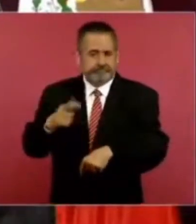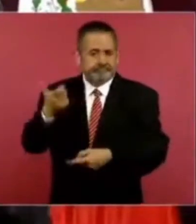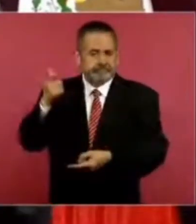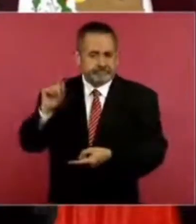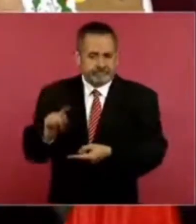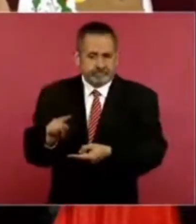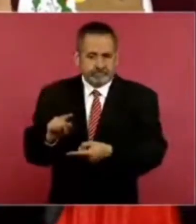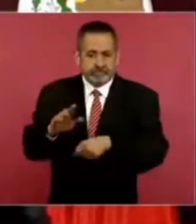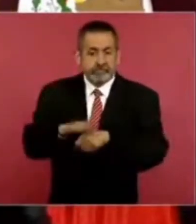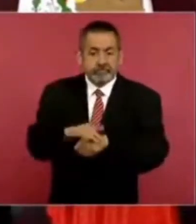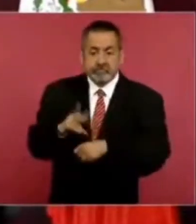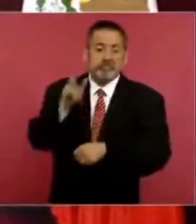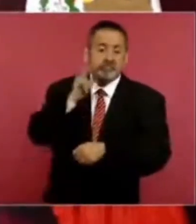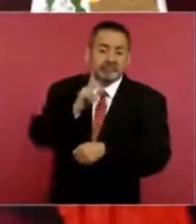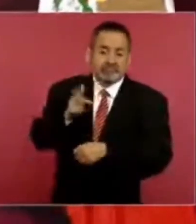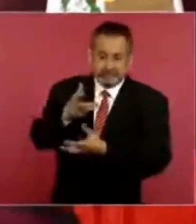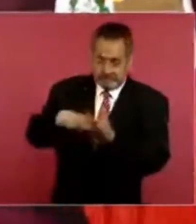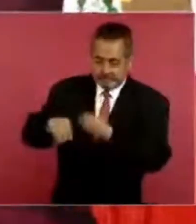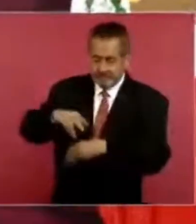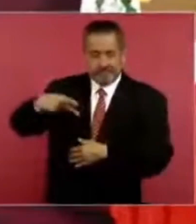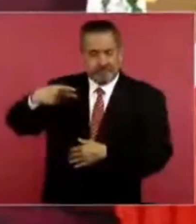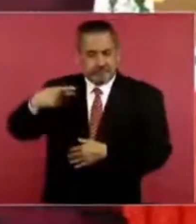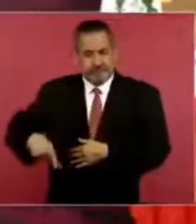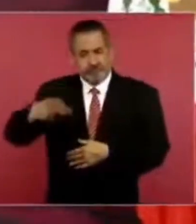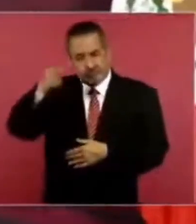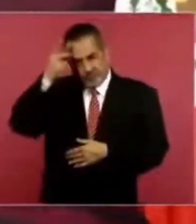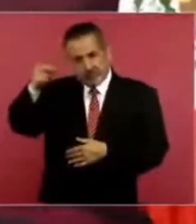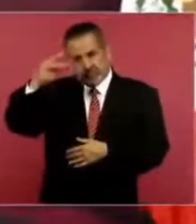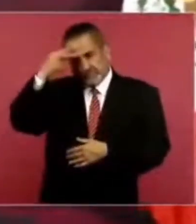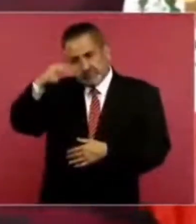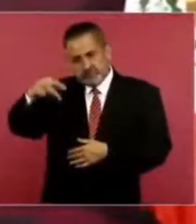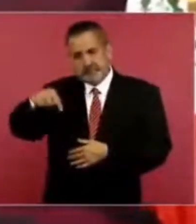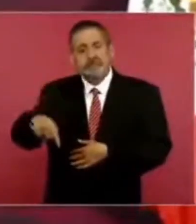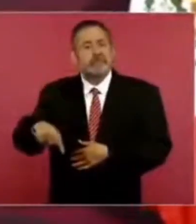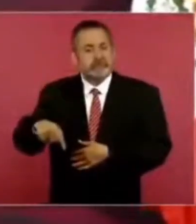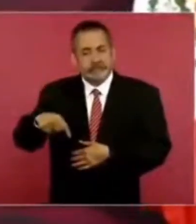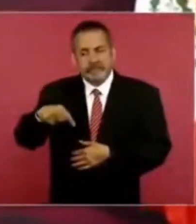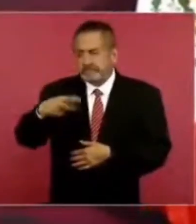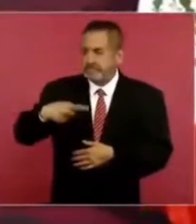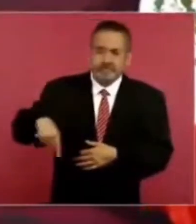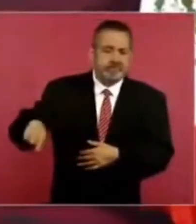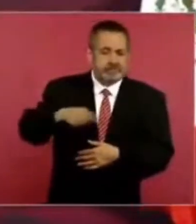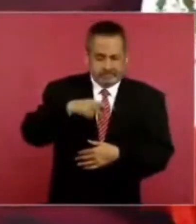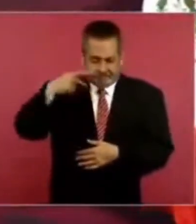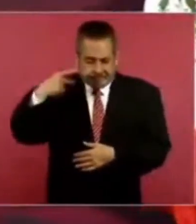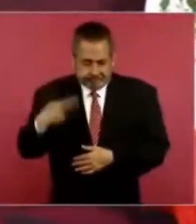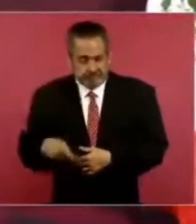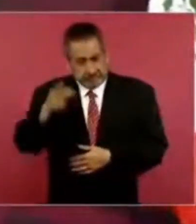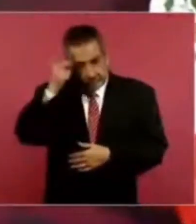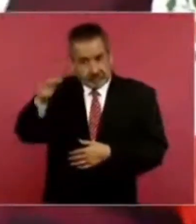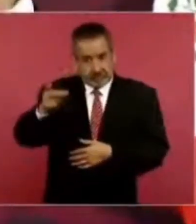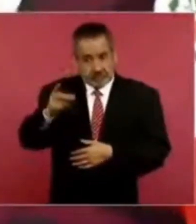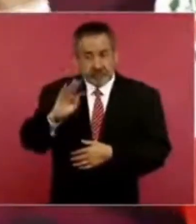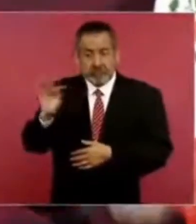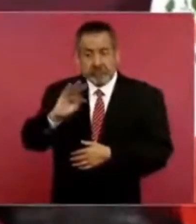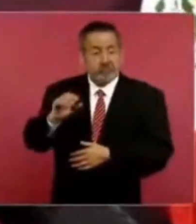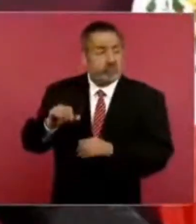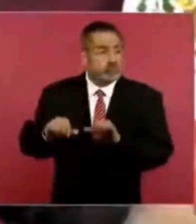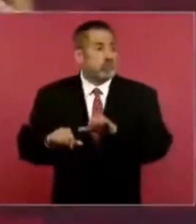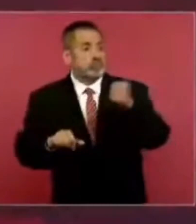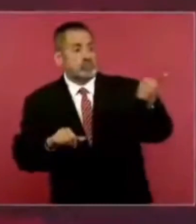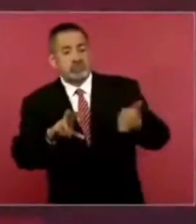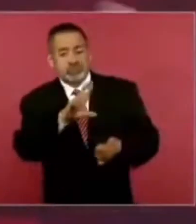¿Por qué? Porque Pemex es de los mexicanos, es una empresa pública. Si fuesen empresas